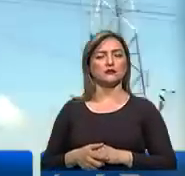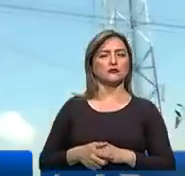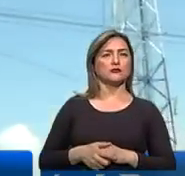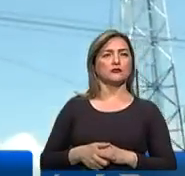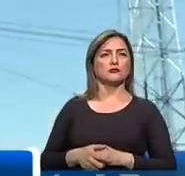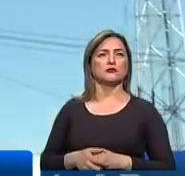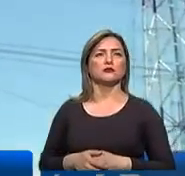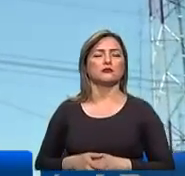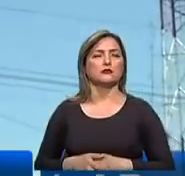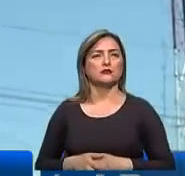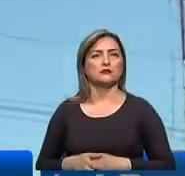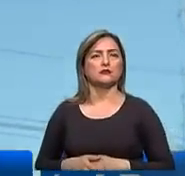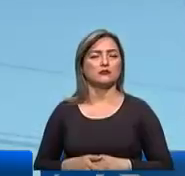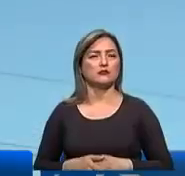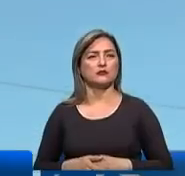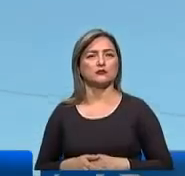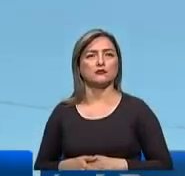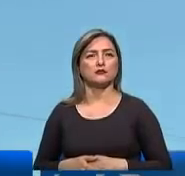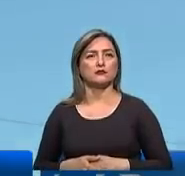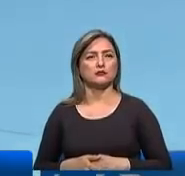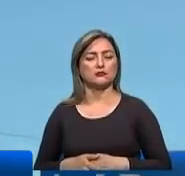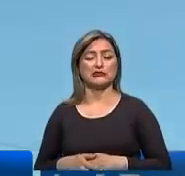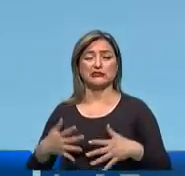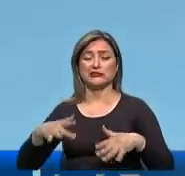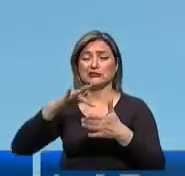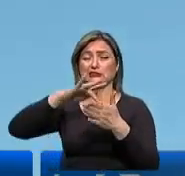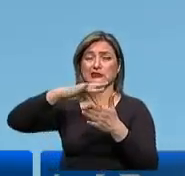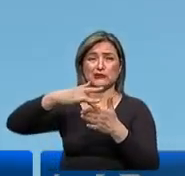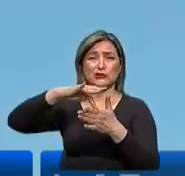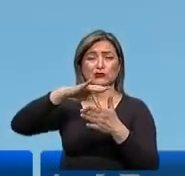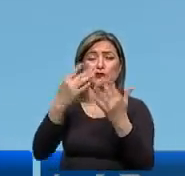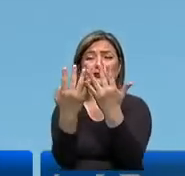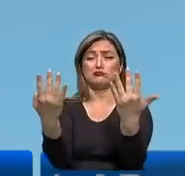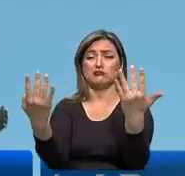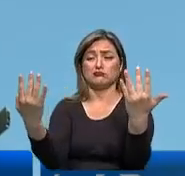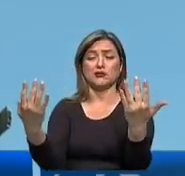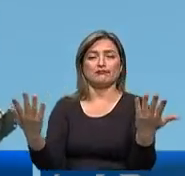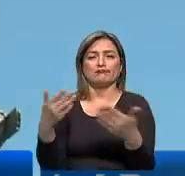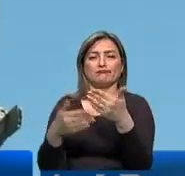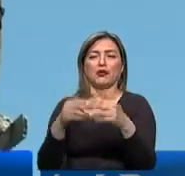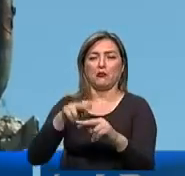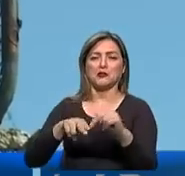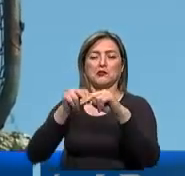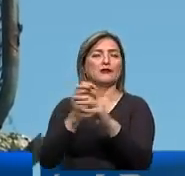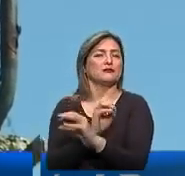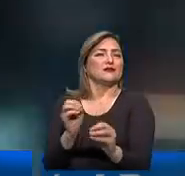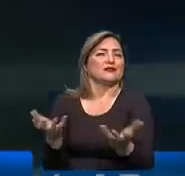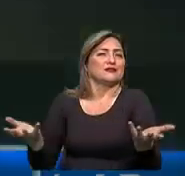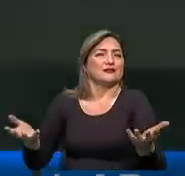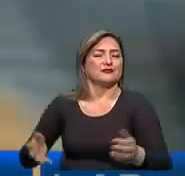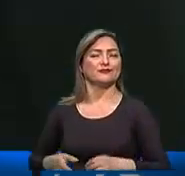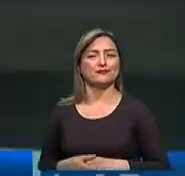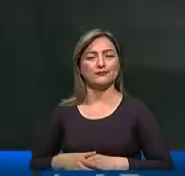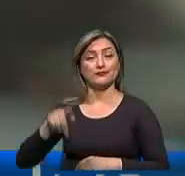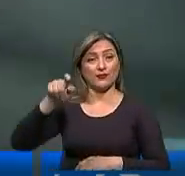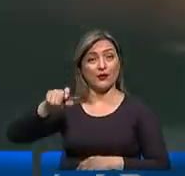estas vallas aquí de peligro, solamente se puso eso y no se avanzó más nada con el proyecto. También